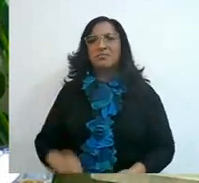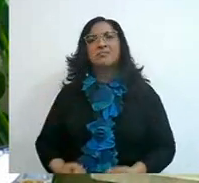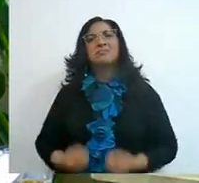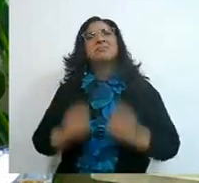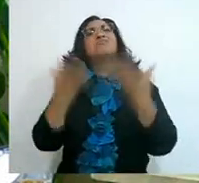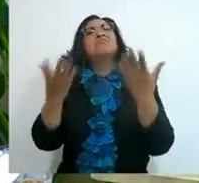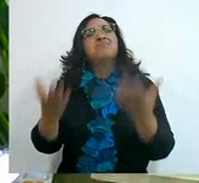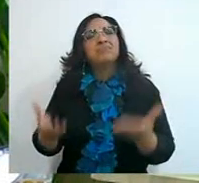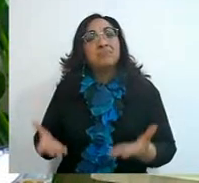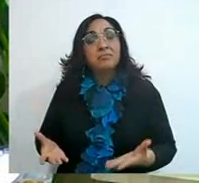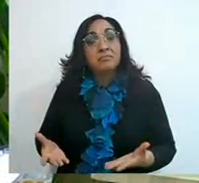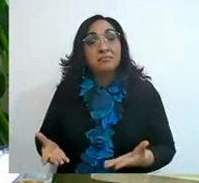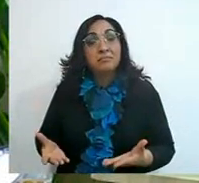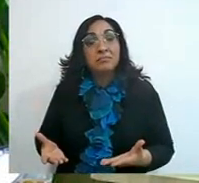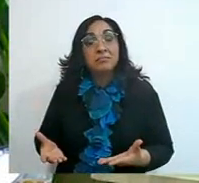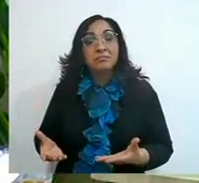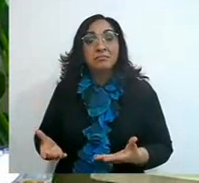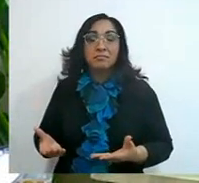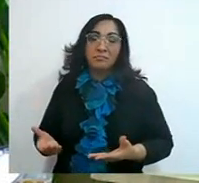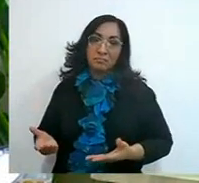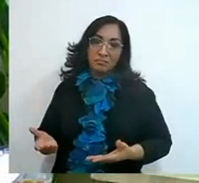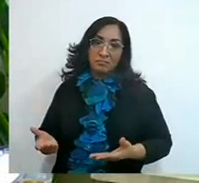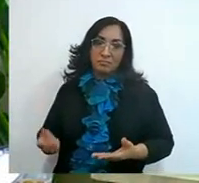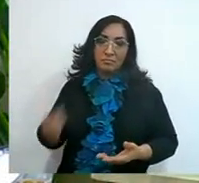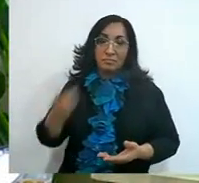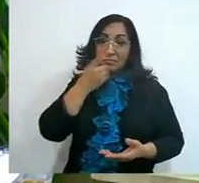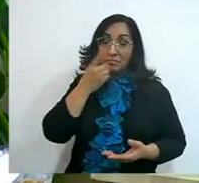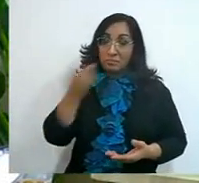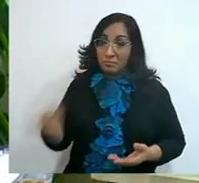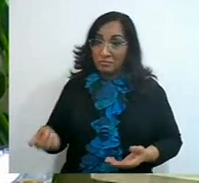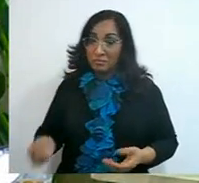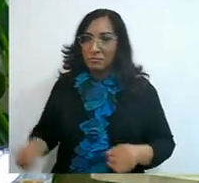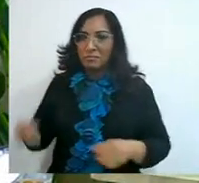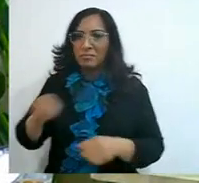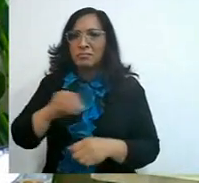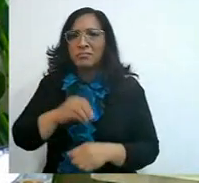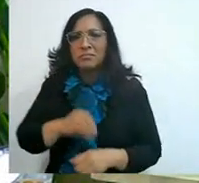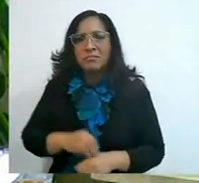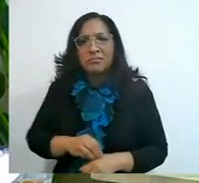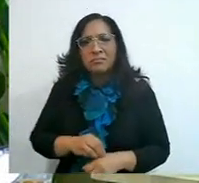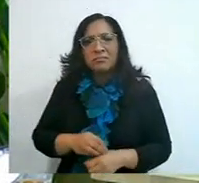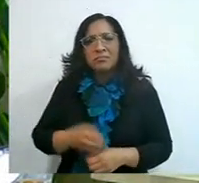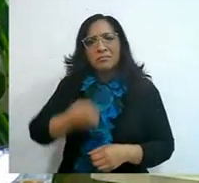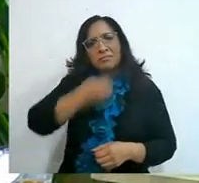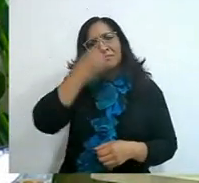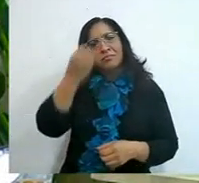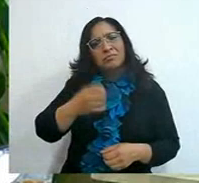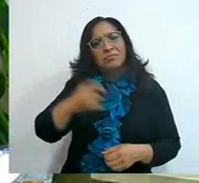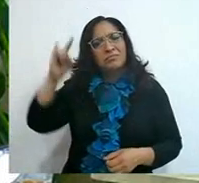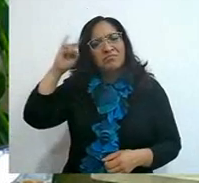y tenemos… Oiga, le dan a usted un listón así, y luego ya le dicen, bueno, ahora ponga ahí por qué demonios vamos a orar.